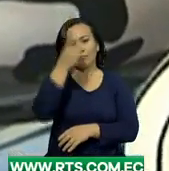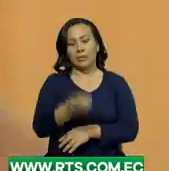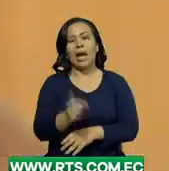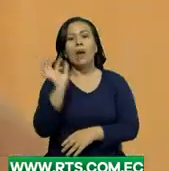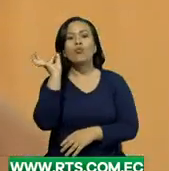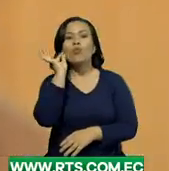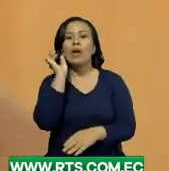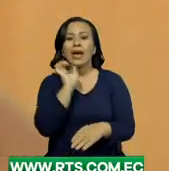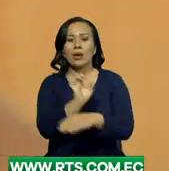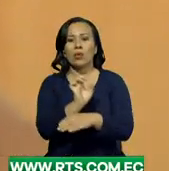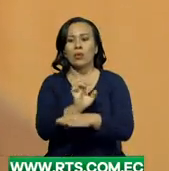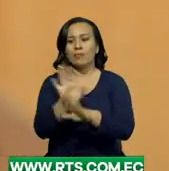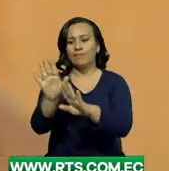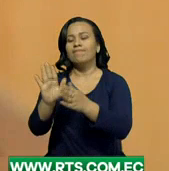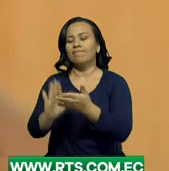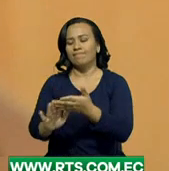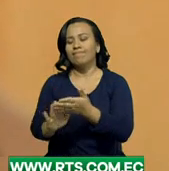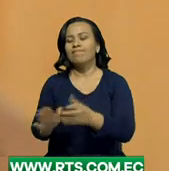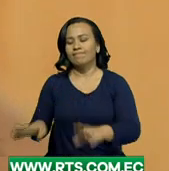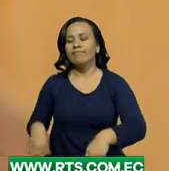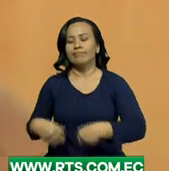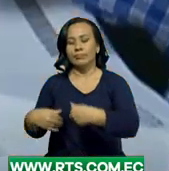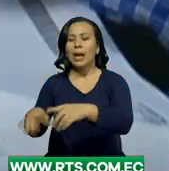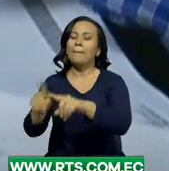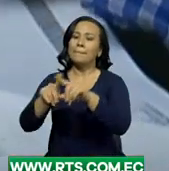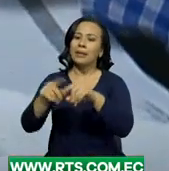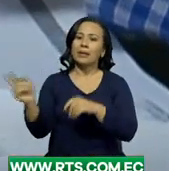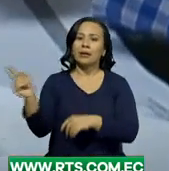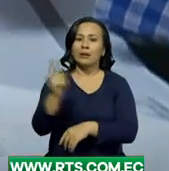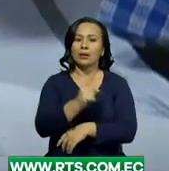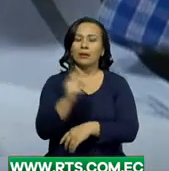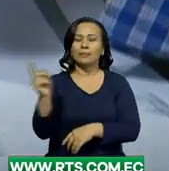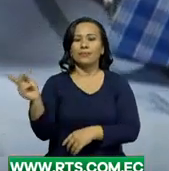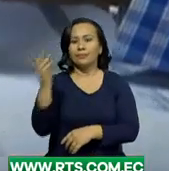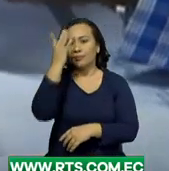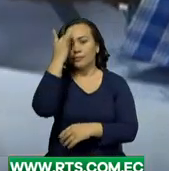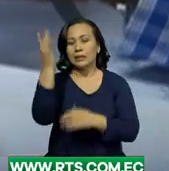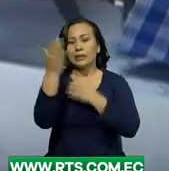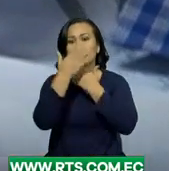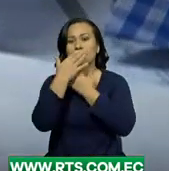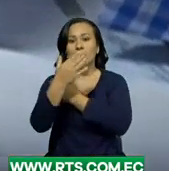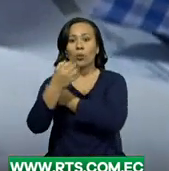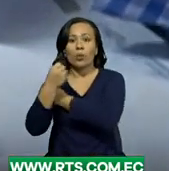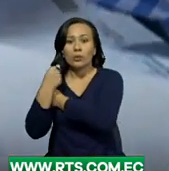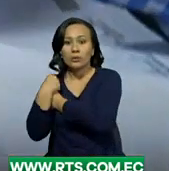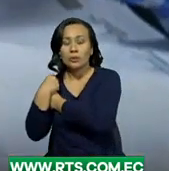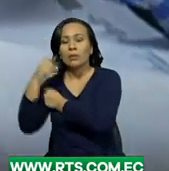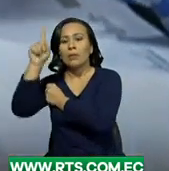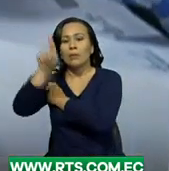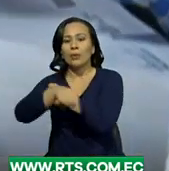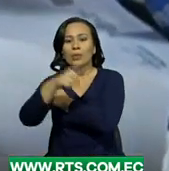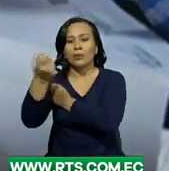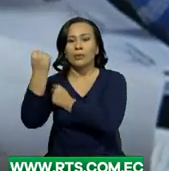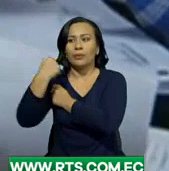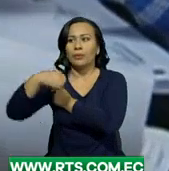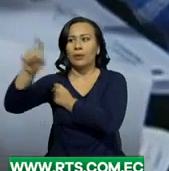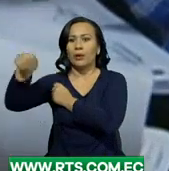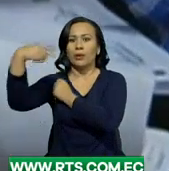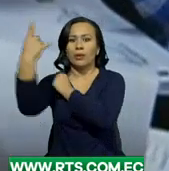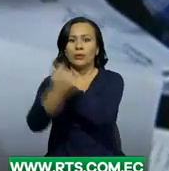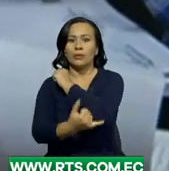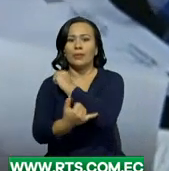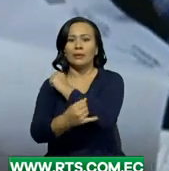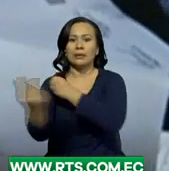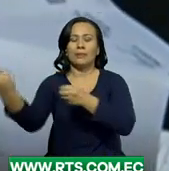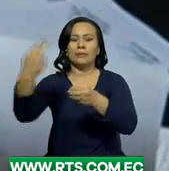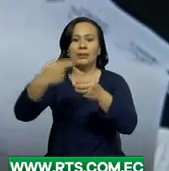ecuatoriana medidas sustitutivas por el presunto delito de tentativa de secuestro, por lo que le prohibió la salida del país y deberá